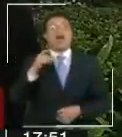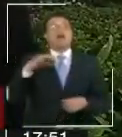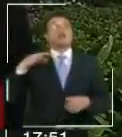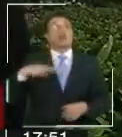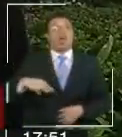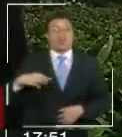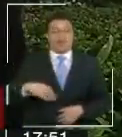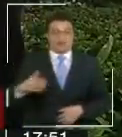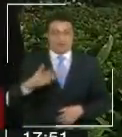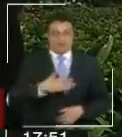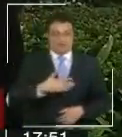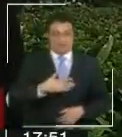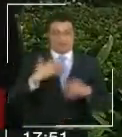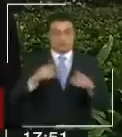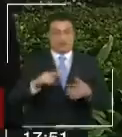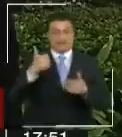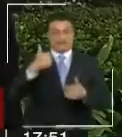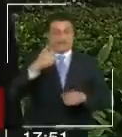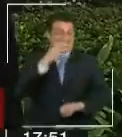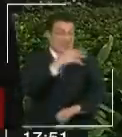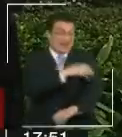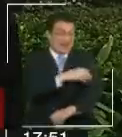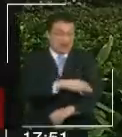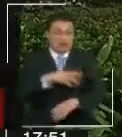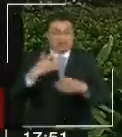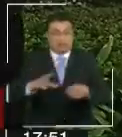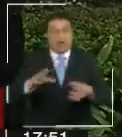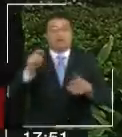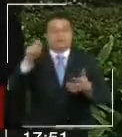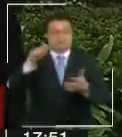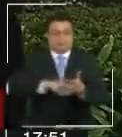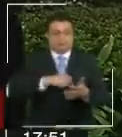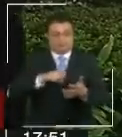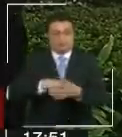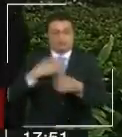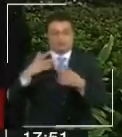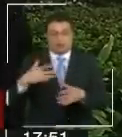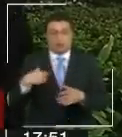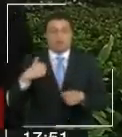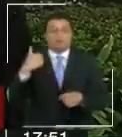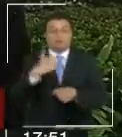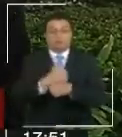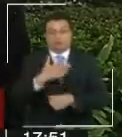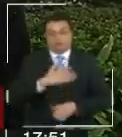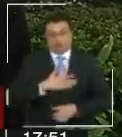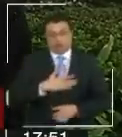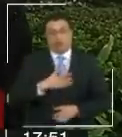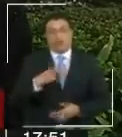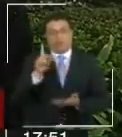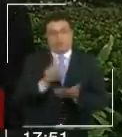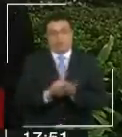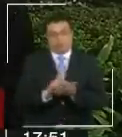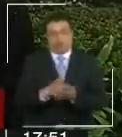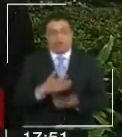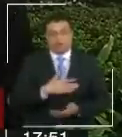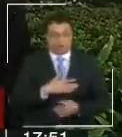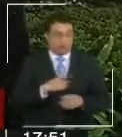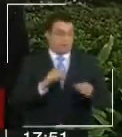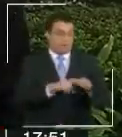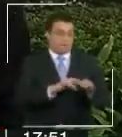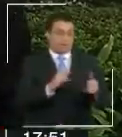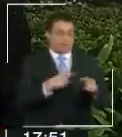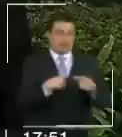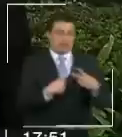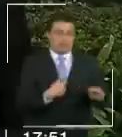ya en 6 regiones del país y con presencia parlamentaria. Bueno, yo soy un diputado de ese